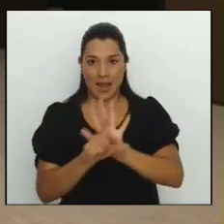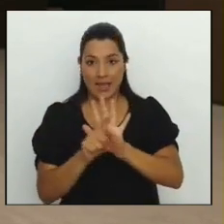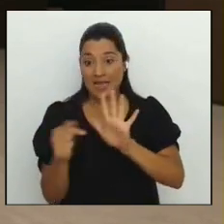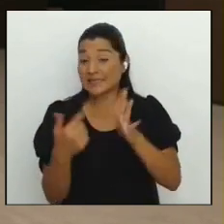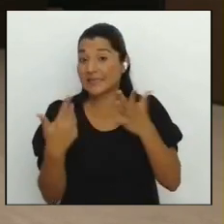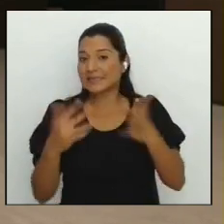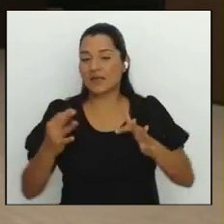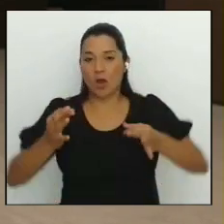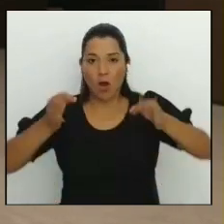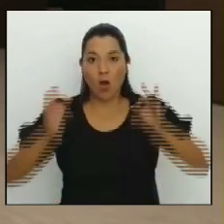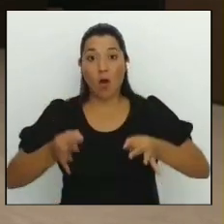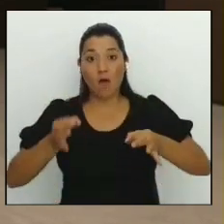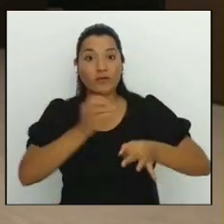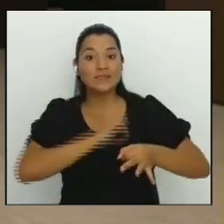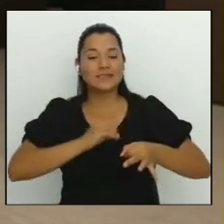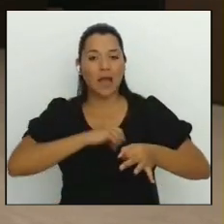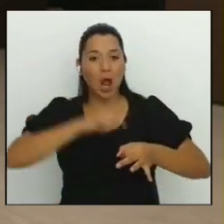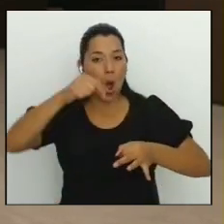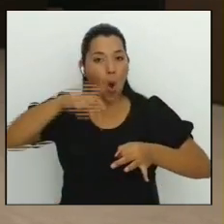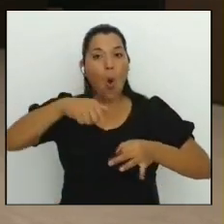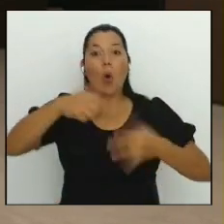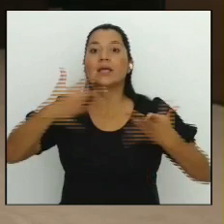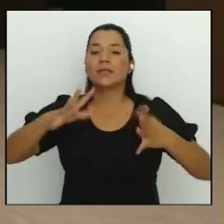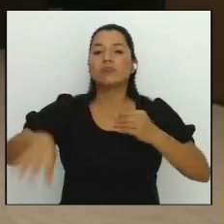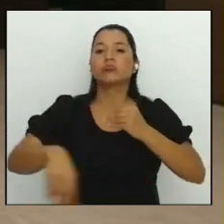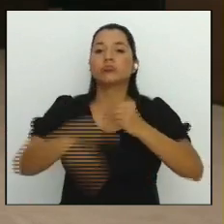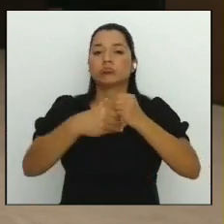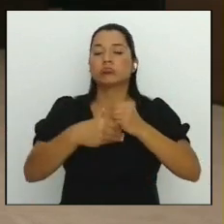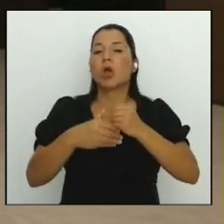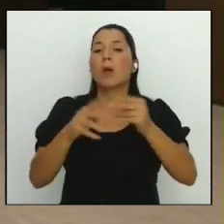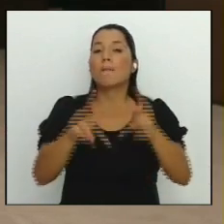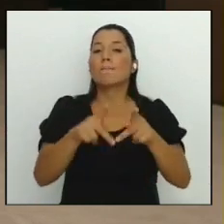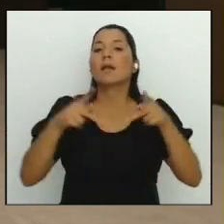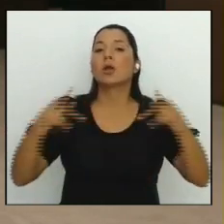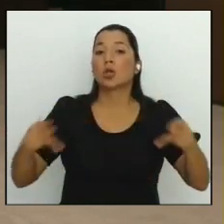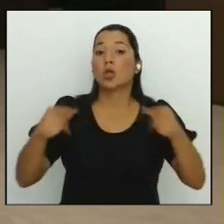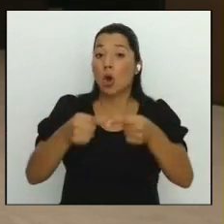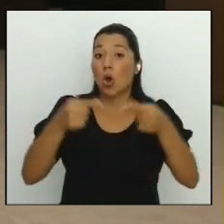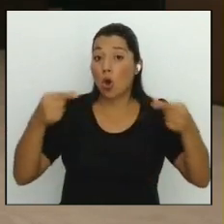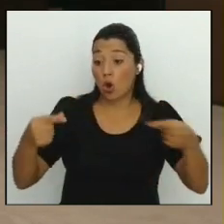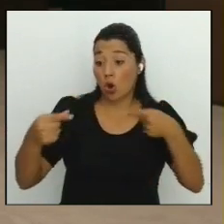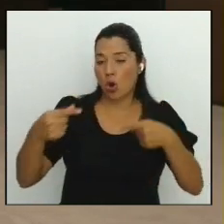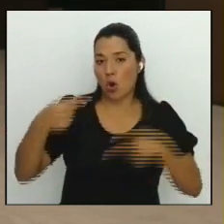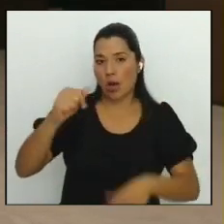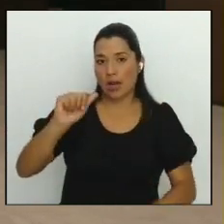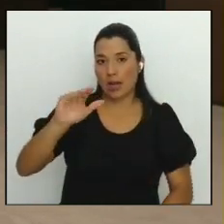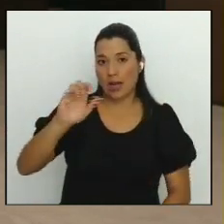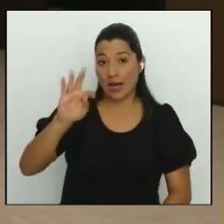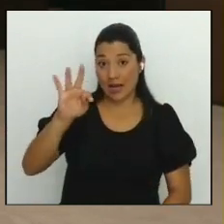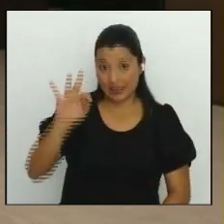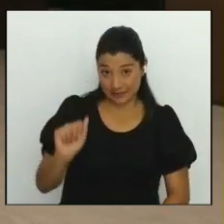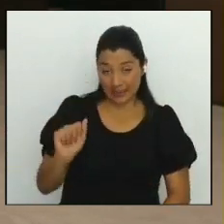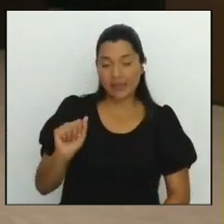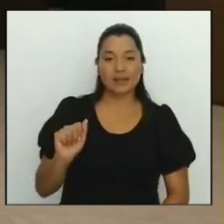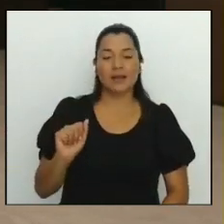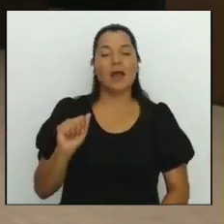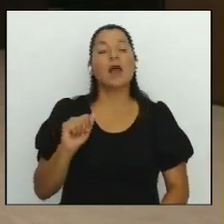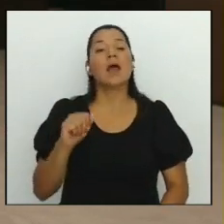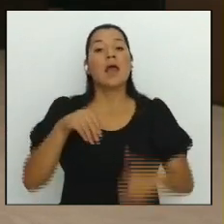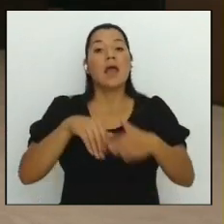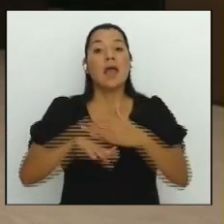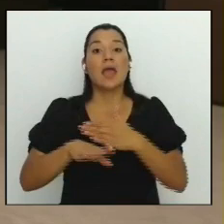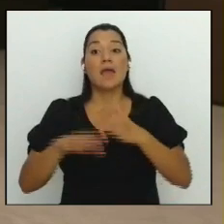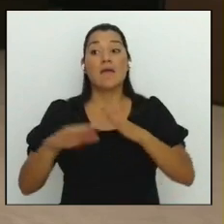hoy salió publicada en el diario oficial La Gaceta ante la Unión Europea para que precisamente se pueda hacer la revisión de si Costa